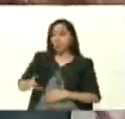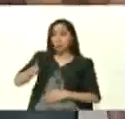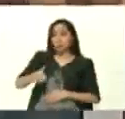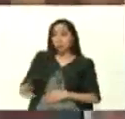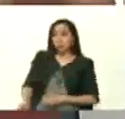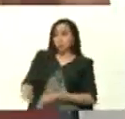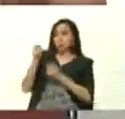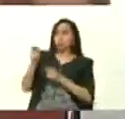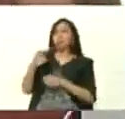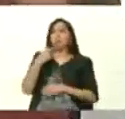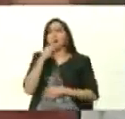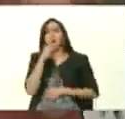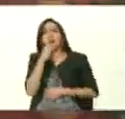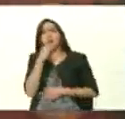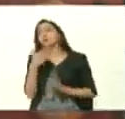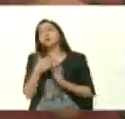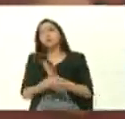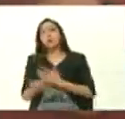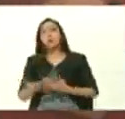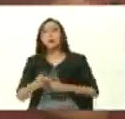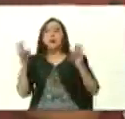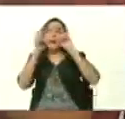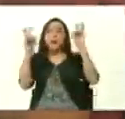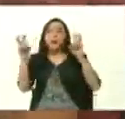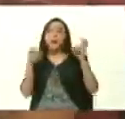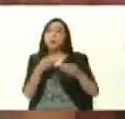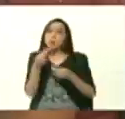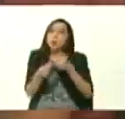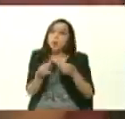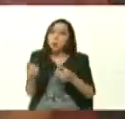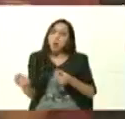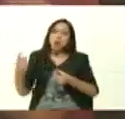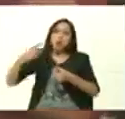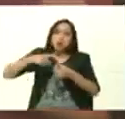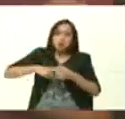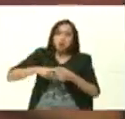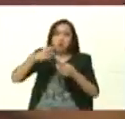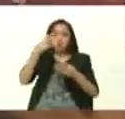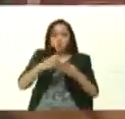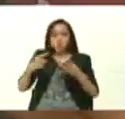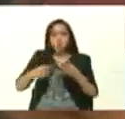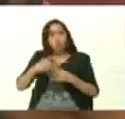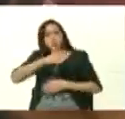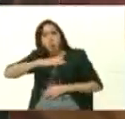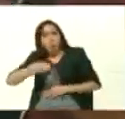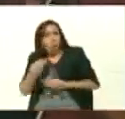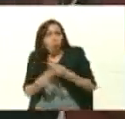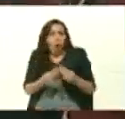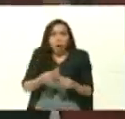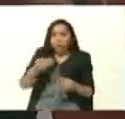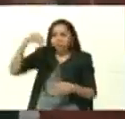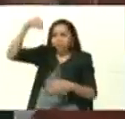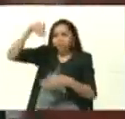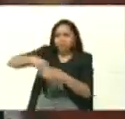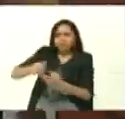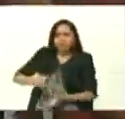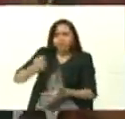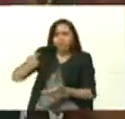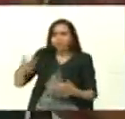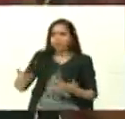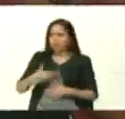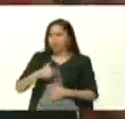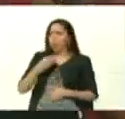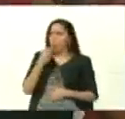de todo el tema, de cómo se incorporan los productos del mar al plan proteína. Yo sí como